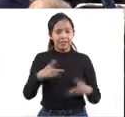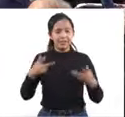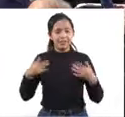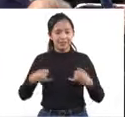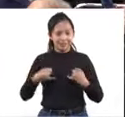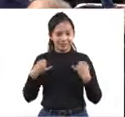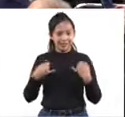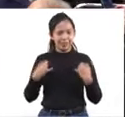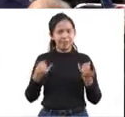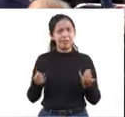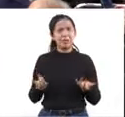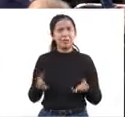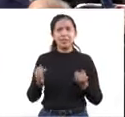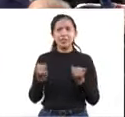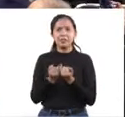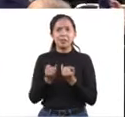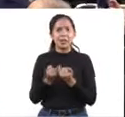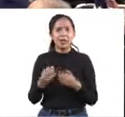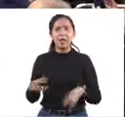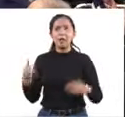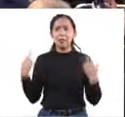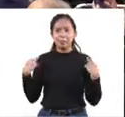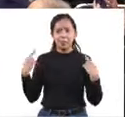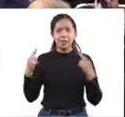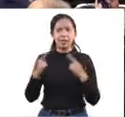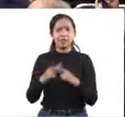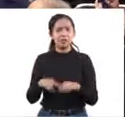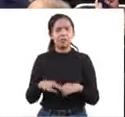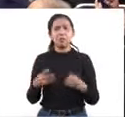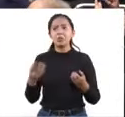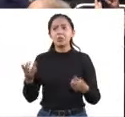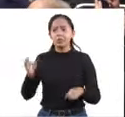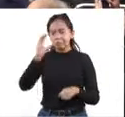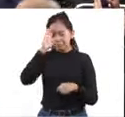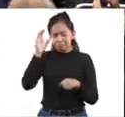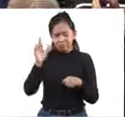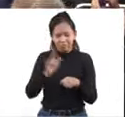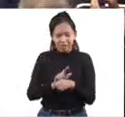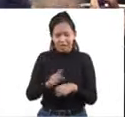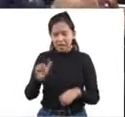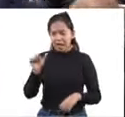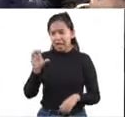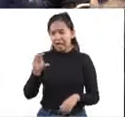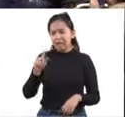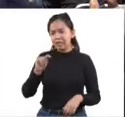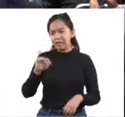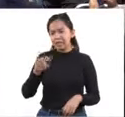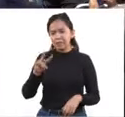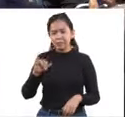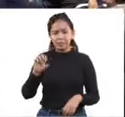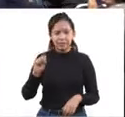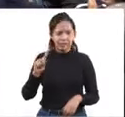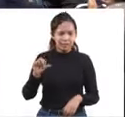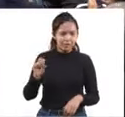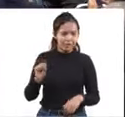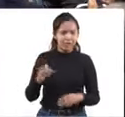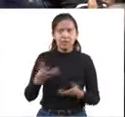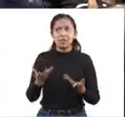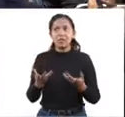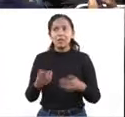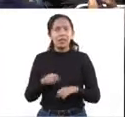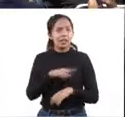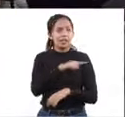de intelectuales, profesores, artistas culturales, activistas, organizadores